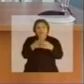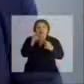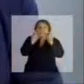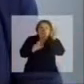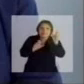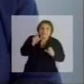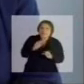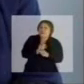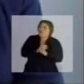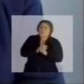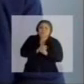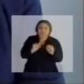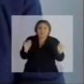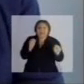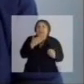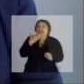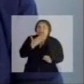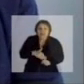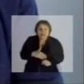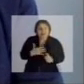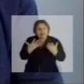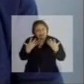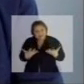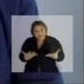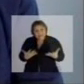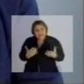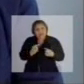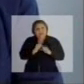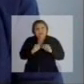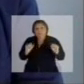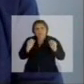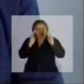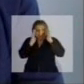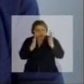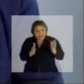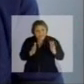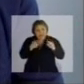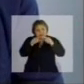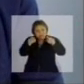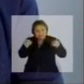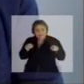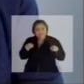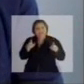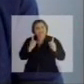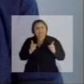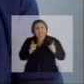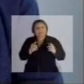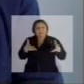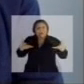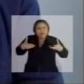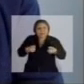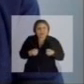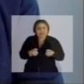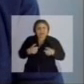Con la Gente Que no Puede Entender Y que no Puede Atender Porque En